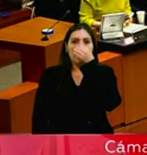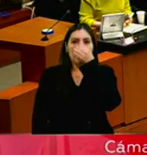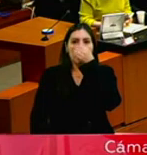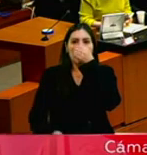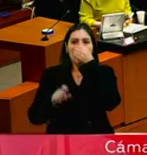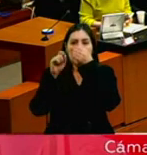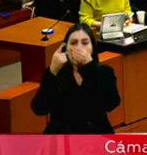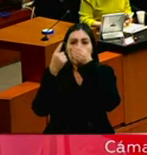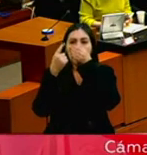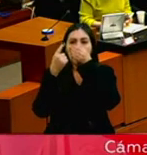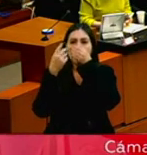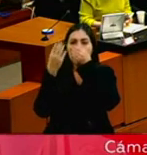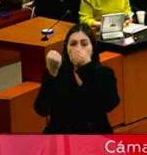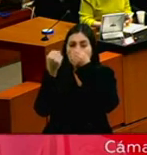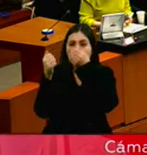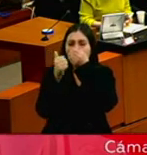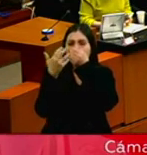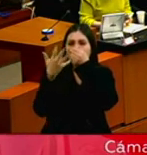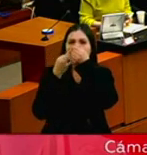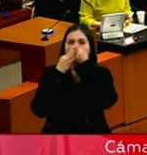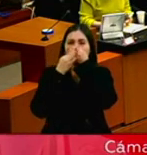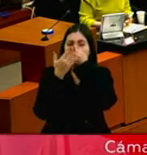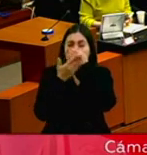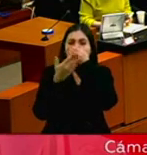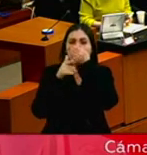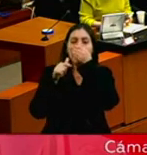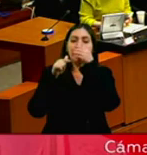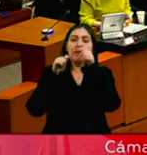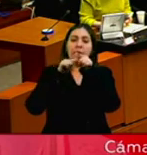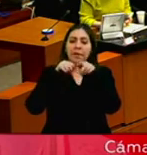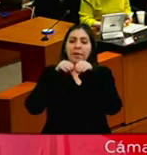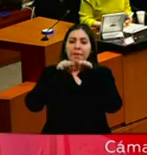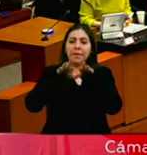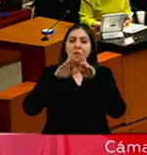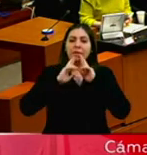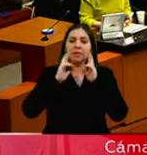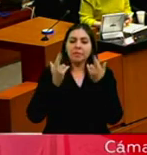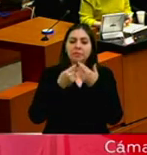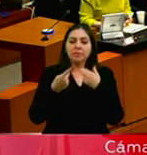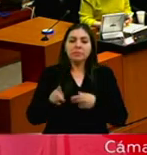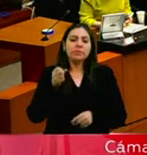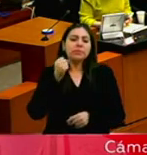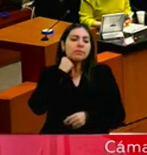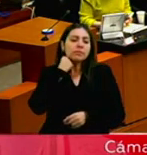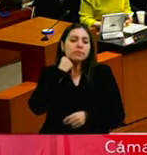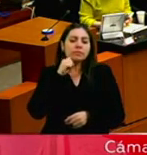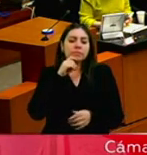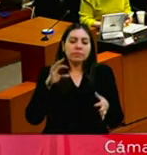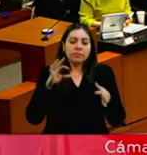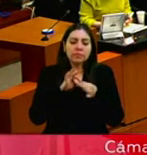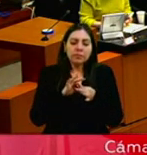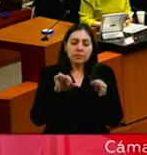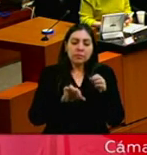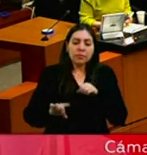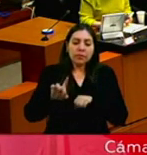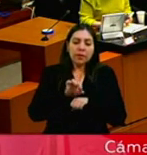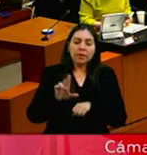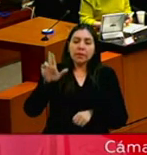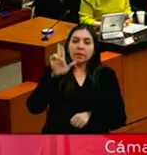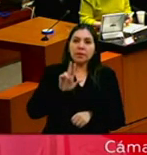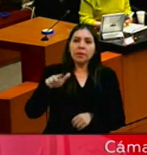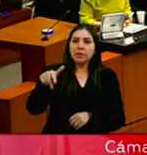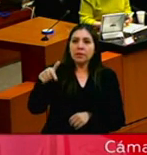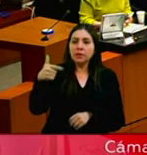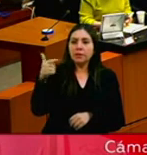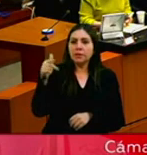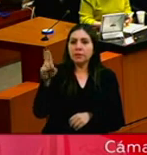existe el reglamento eh en el reglamento esa medida pero el cuestionamiento del senador Clemente Castañeda fue que se aceptó